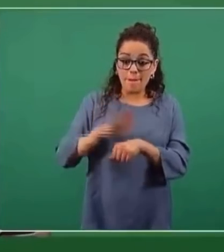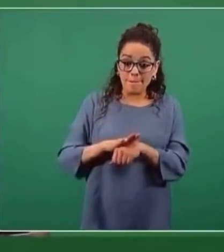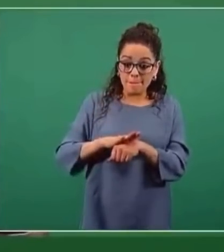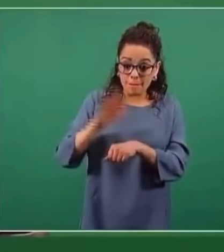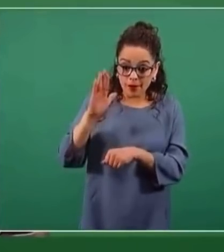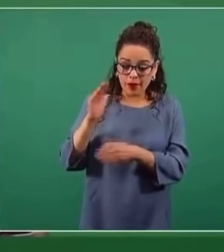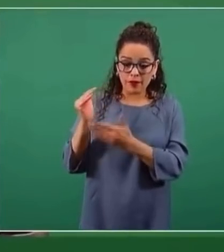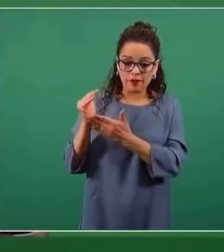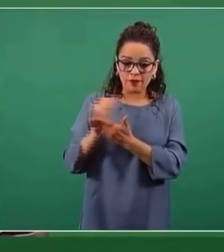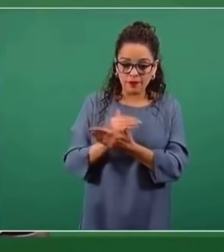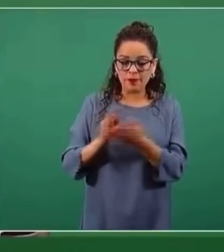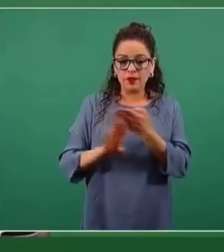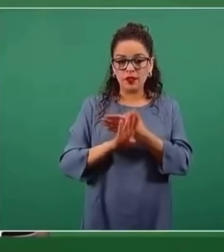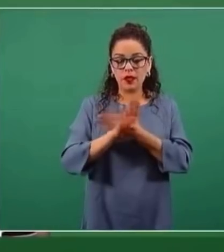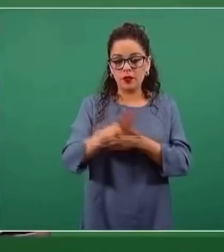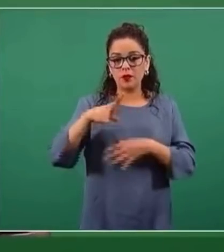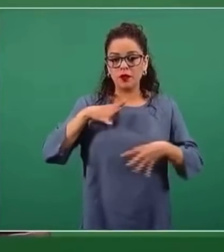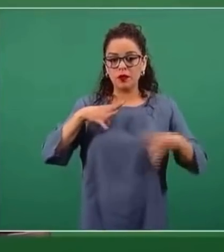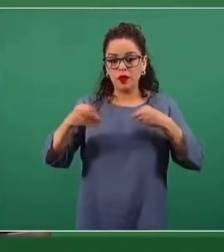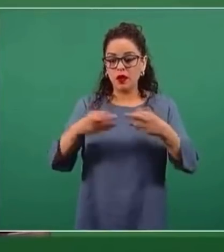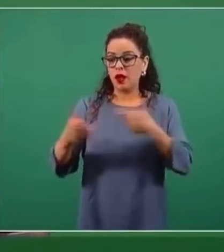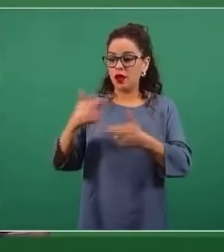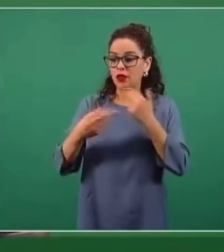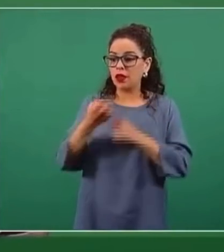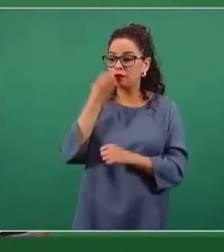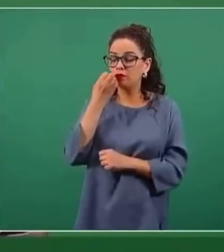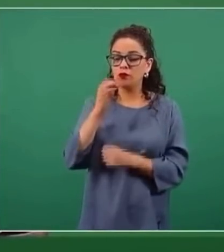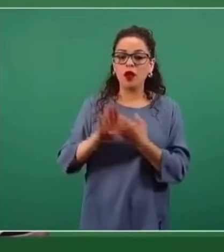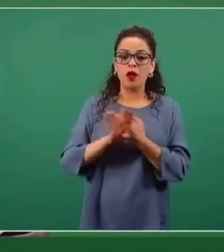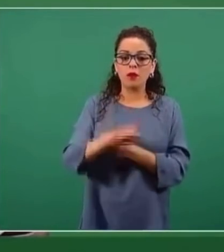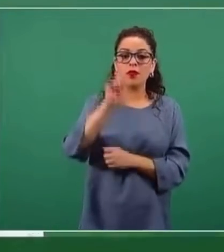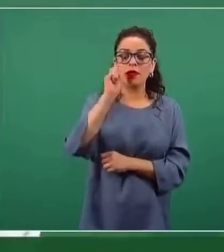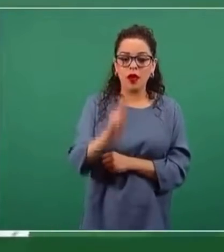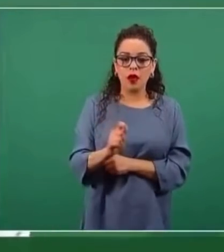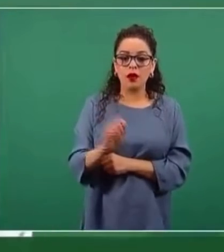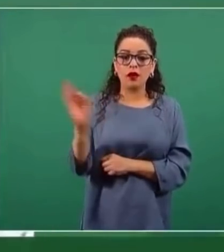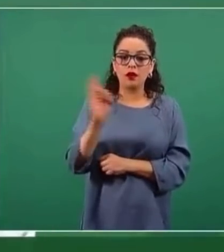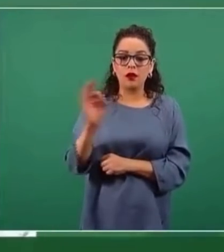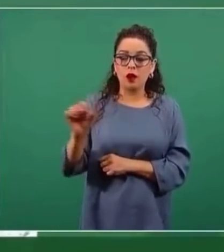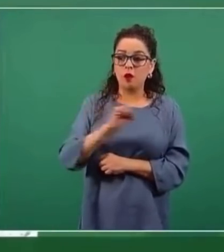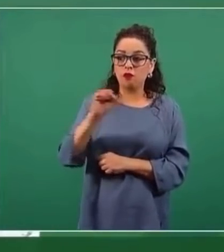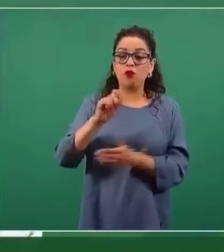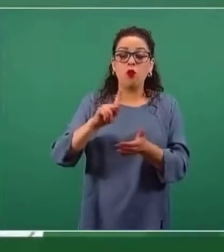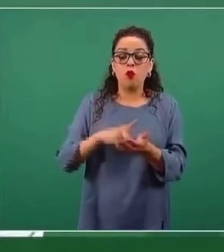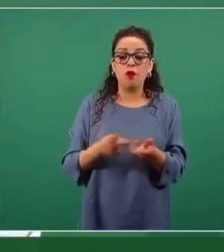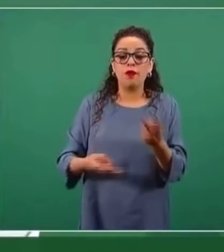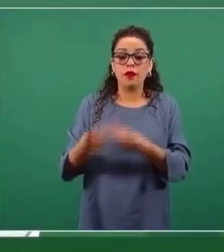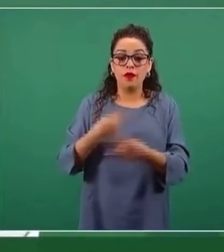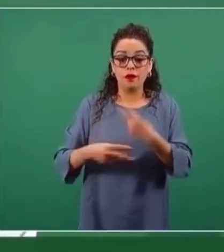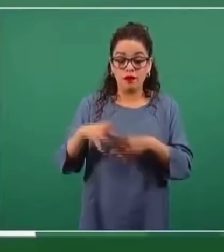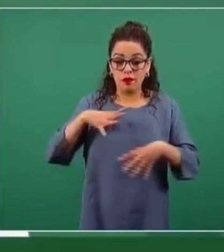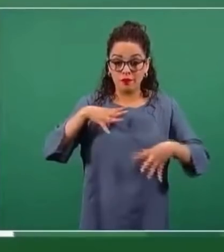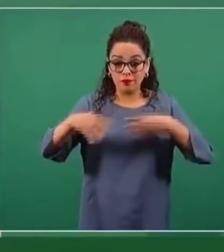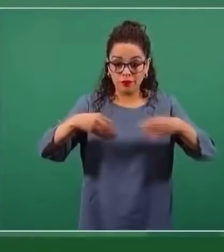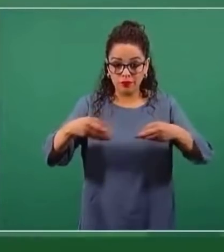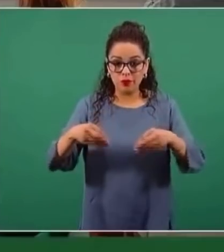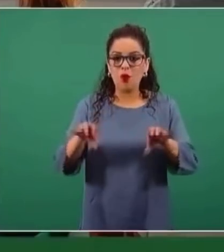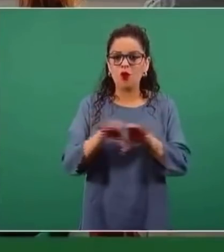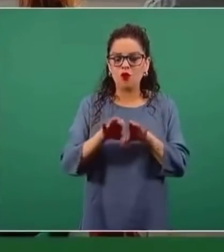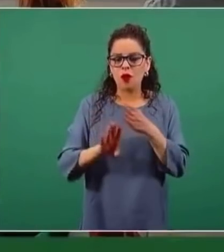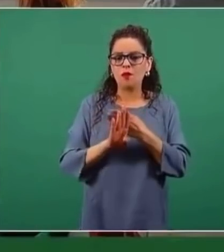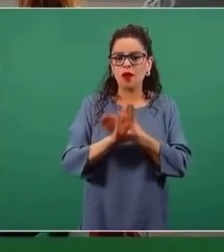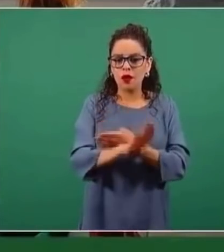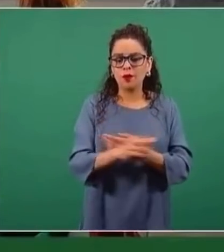contagios y evitar que el regreso a clases se convierta en un detonante de transmisión tiene que ver con poner en práctica y llevar a